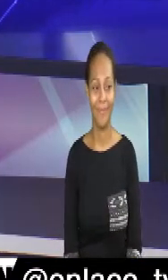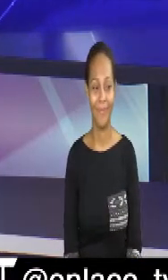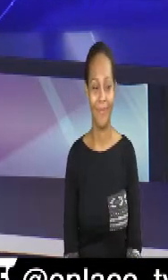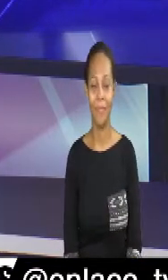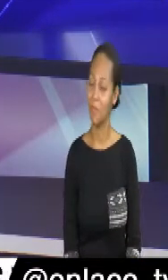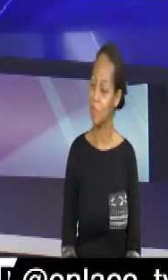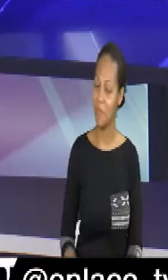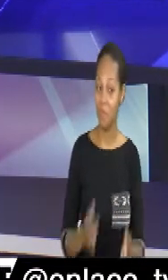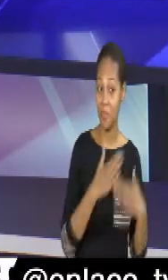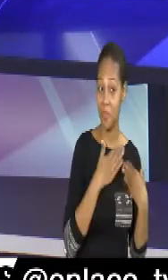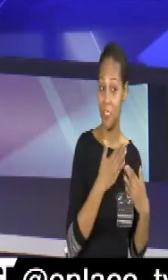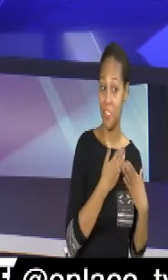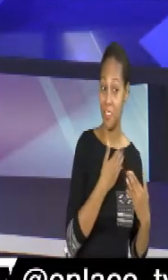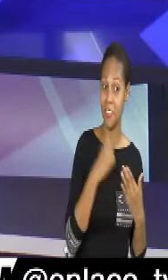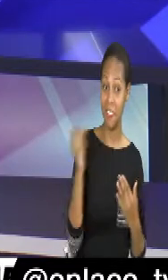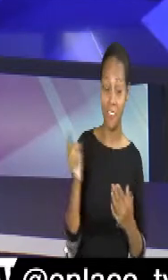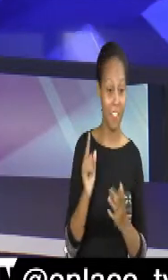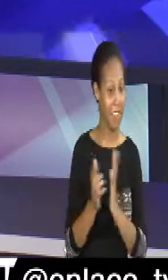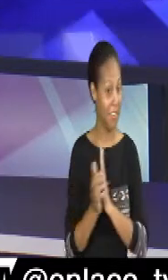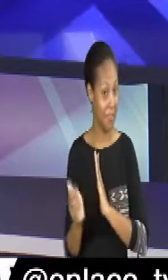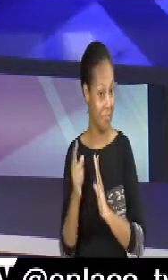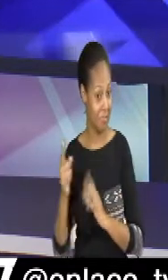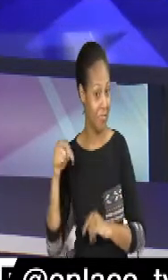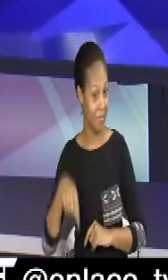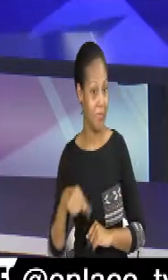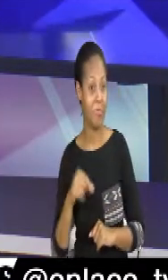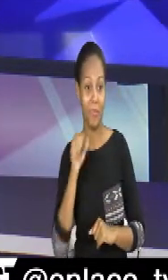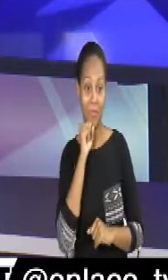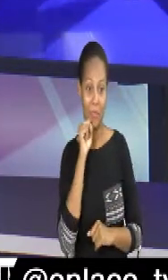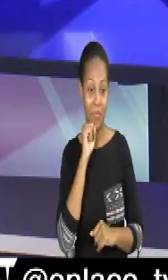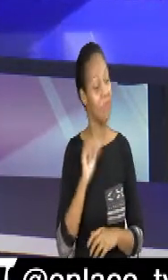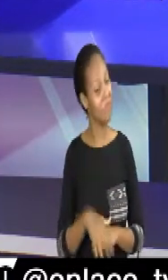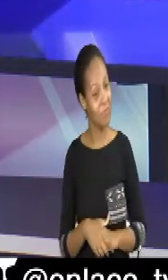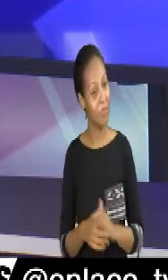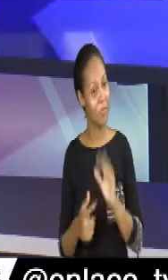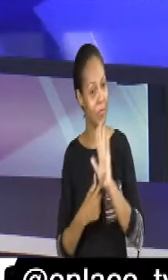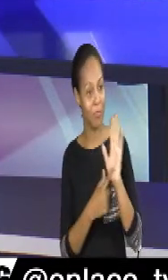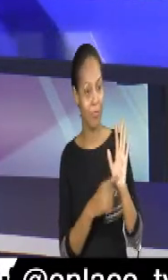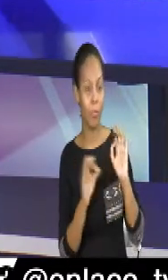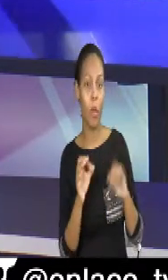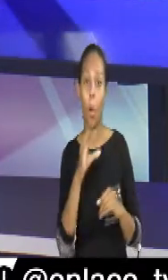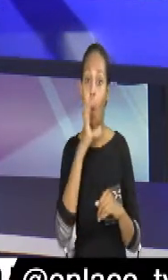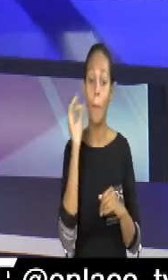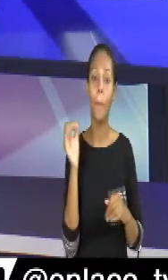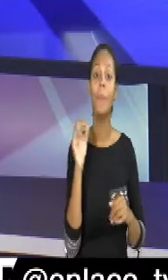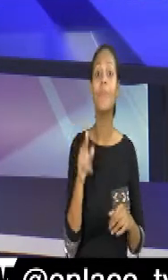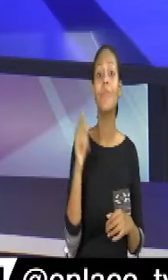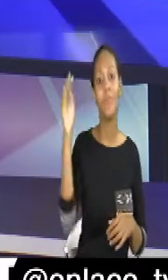Felicitaciones para este talento barranqueño. Y el director de la Policía de Carreteras, General Ramiro Castrillón,